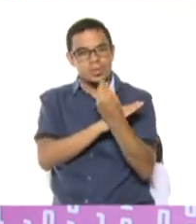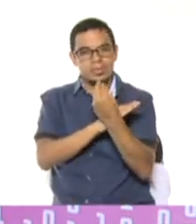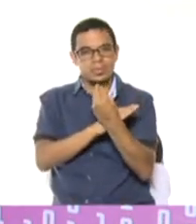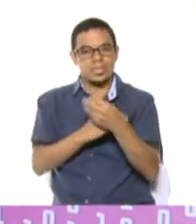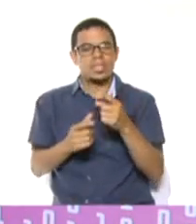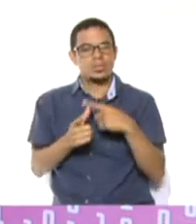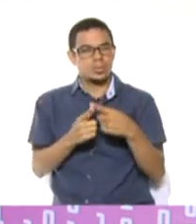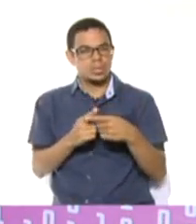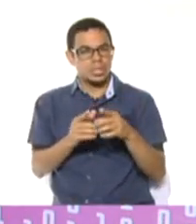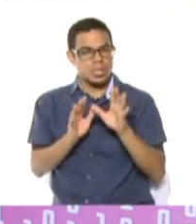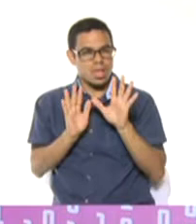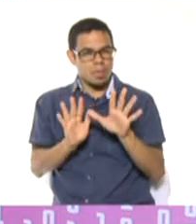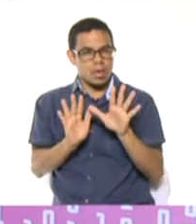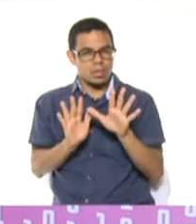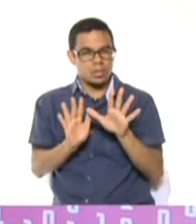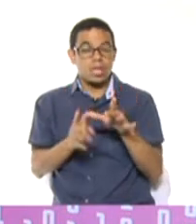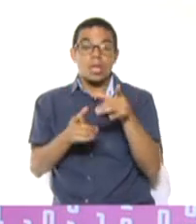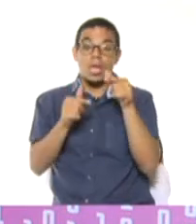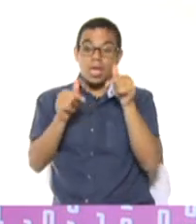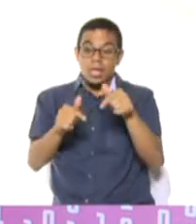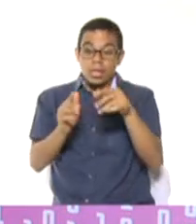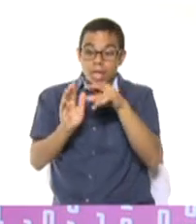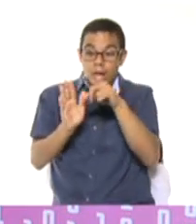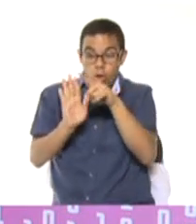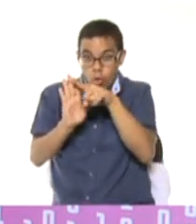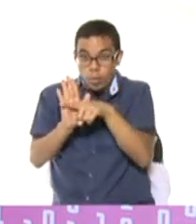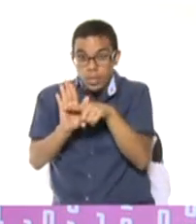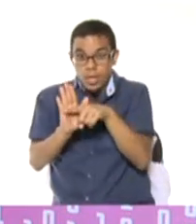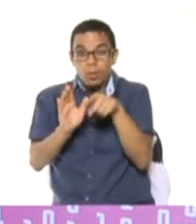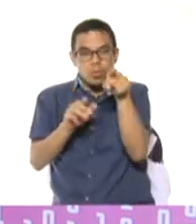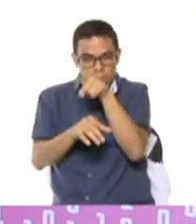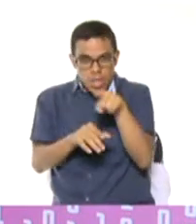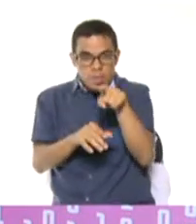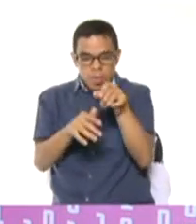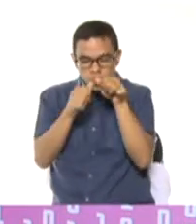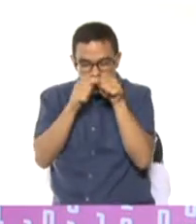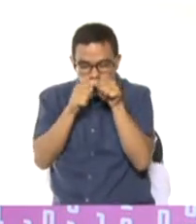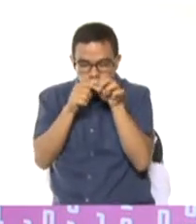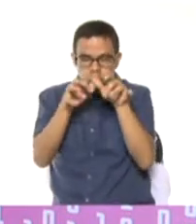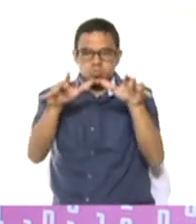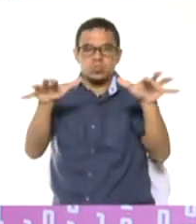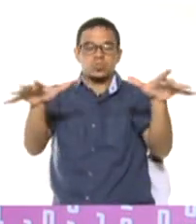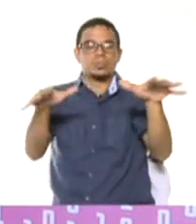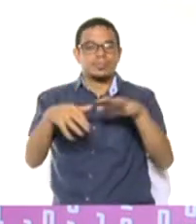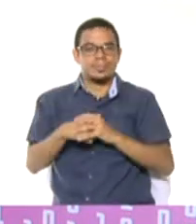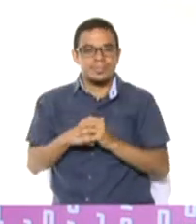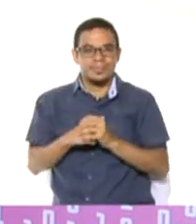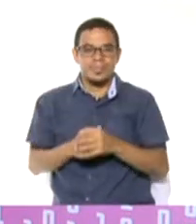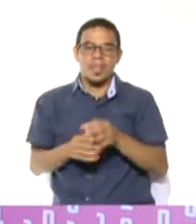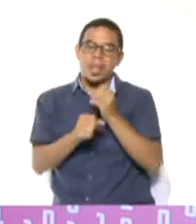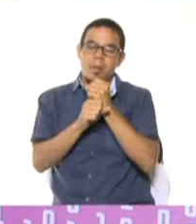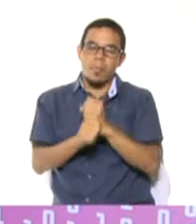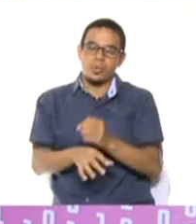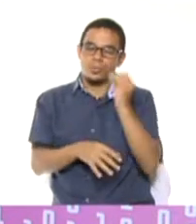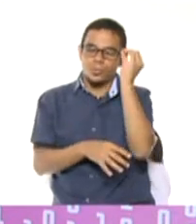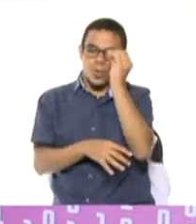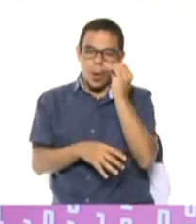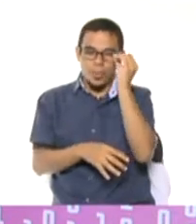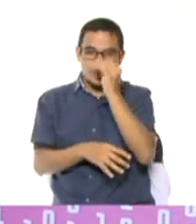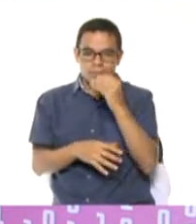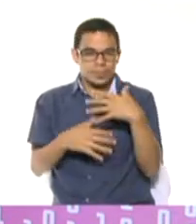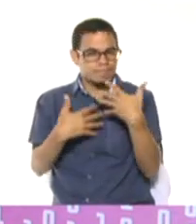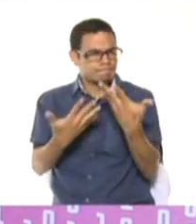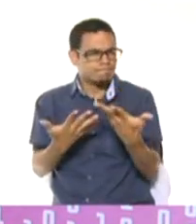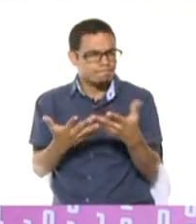les parece si me ayudan a postear estas medidas en nuestras redes sociales? Espero sus comentarios a través de